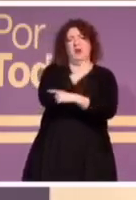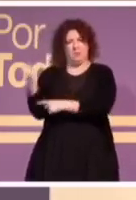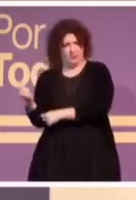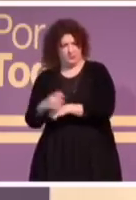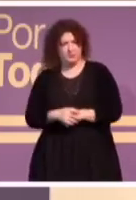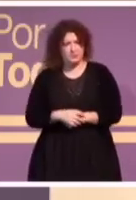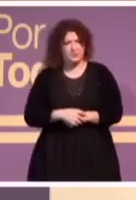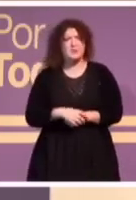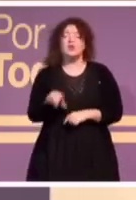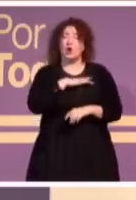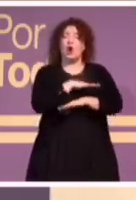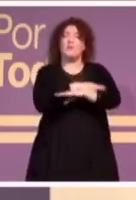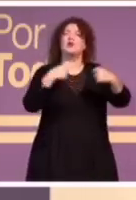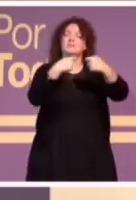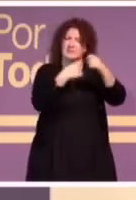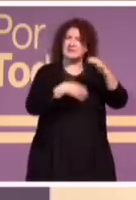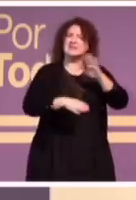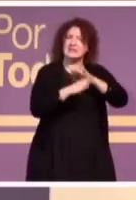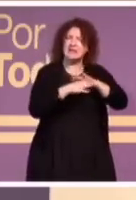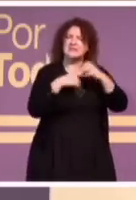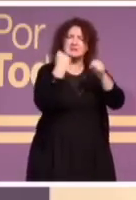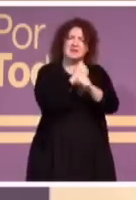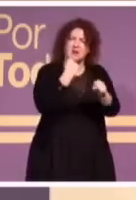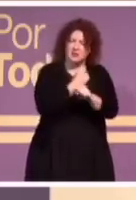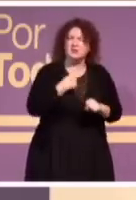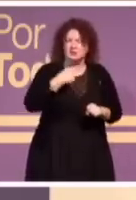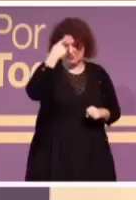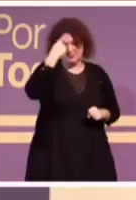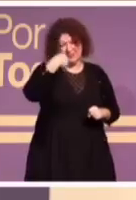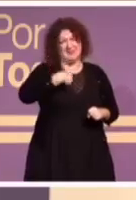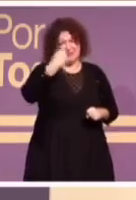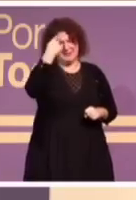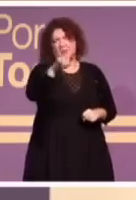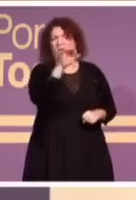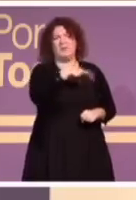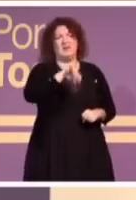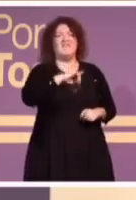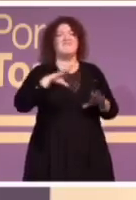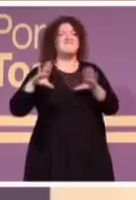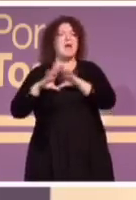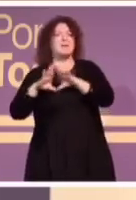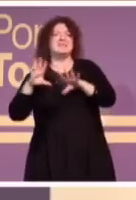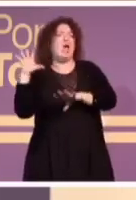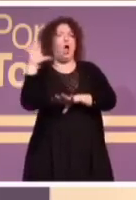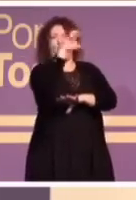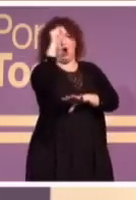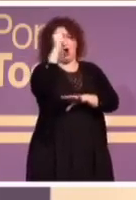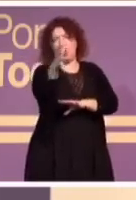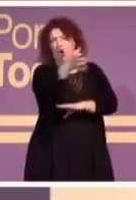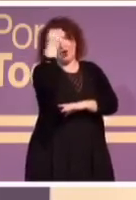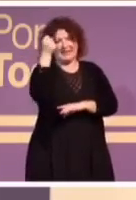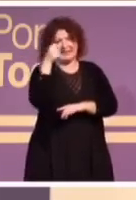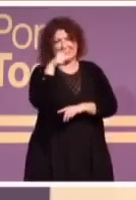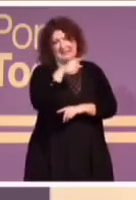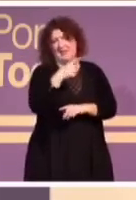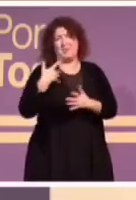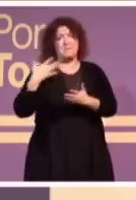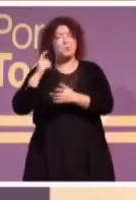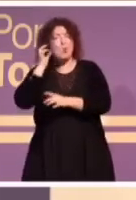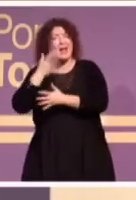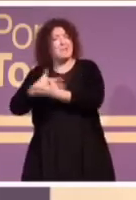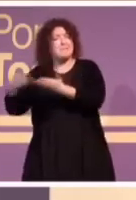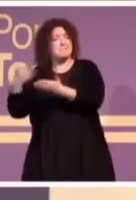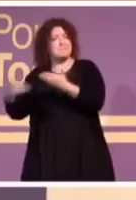tenemos que seguir estando a la altura y que somos conscientes de que somos una conquista de las feministas, de las millones de mujeres de este